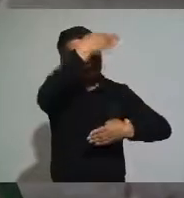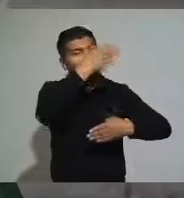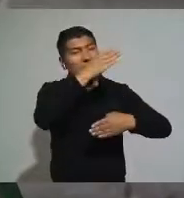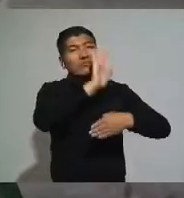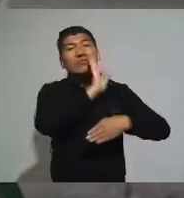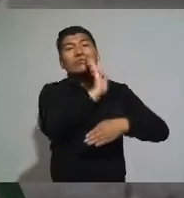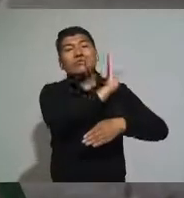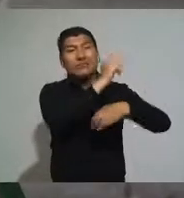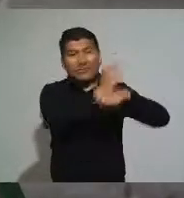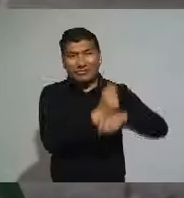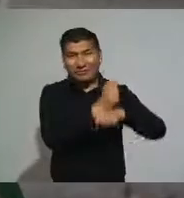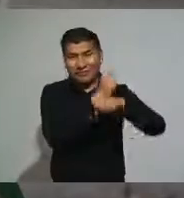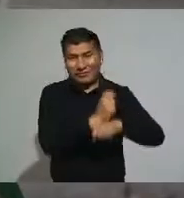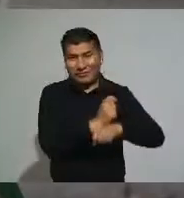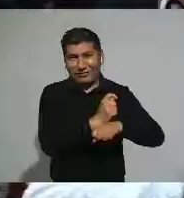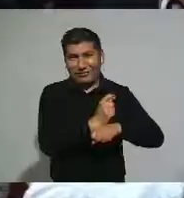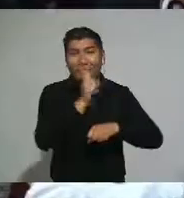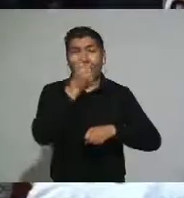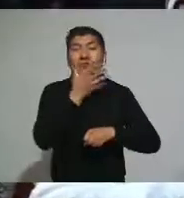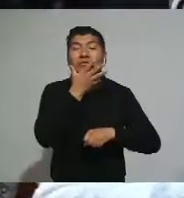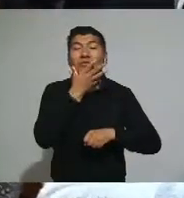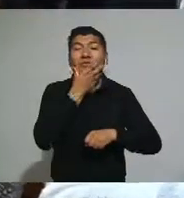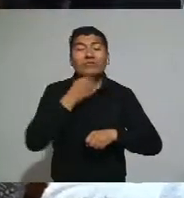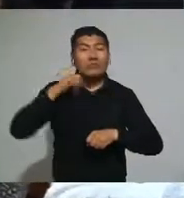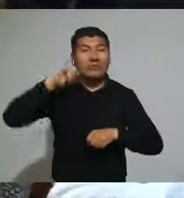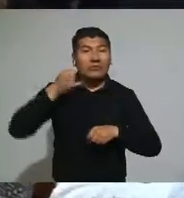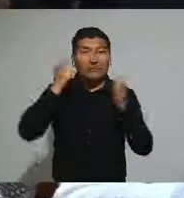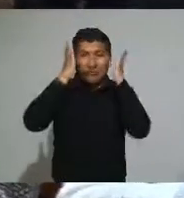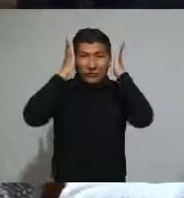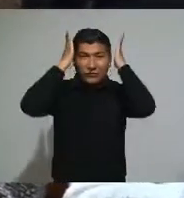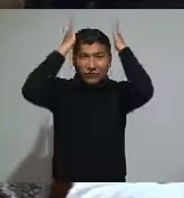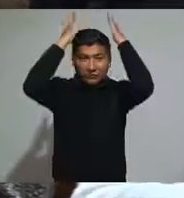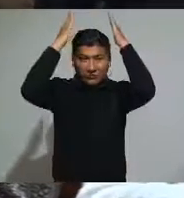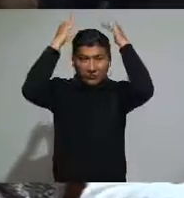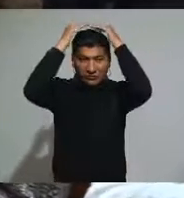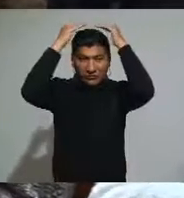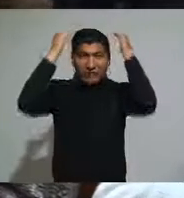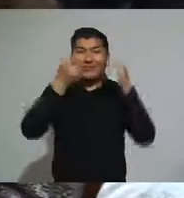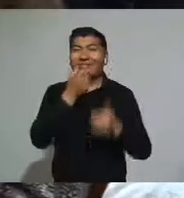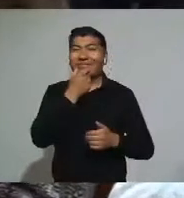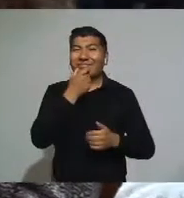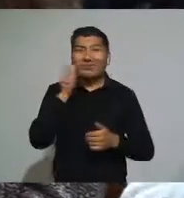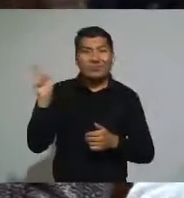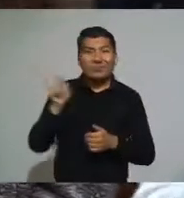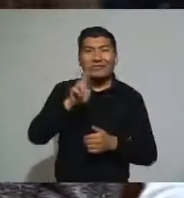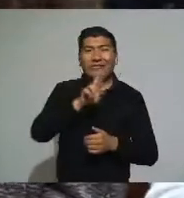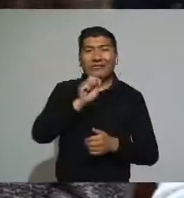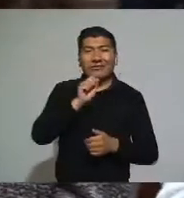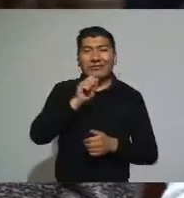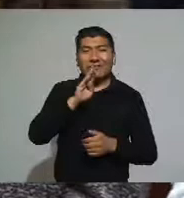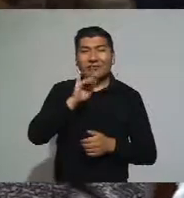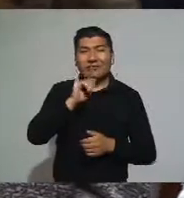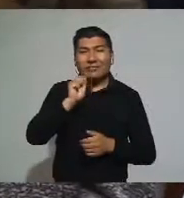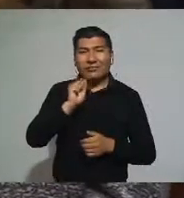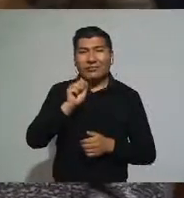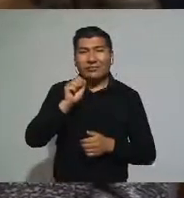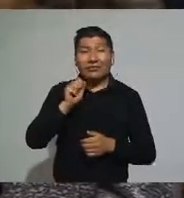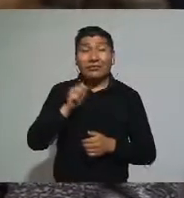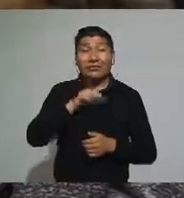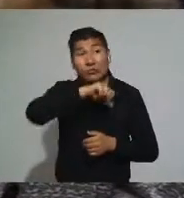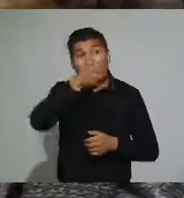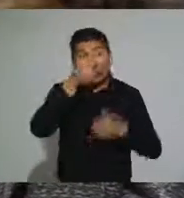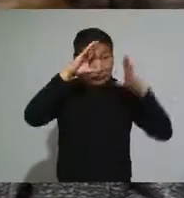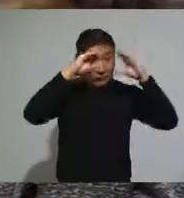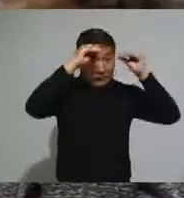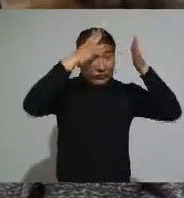templo, pero un rabino, Rabí Akiva, reía. Muchos rabinos maestros